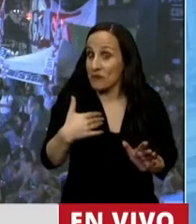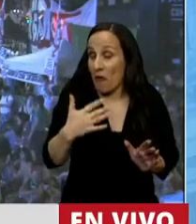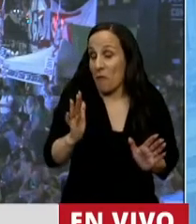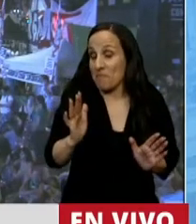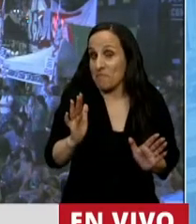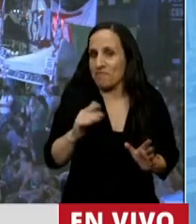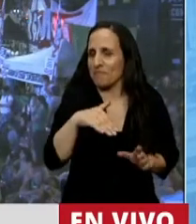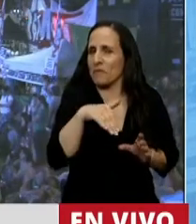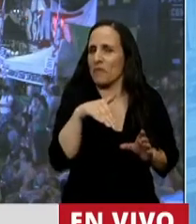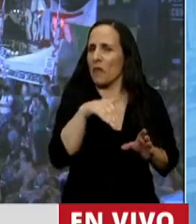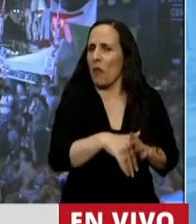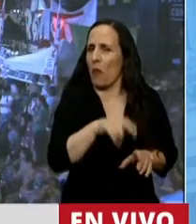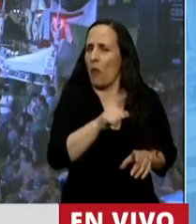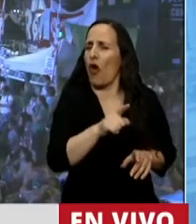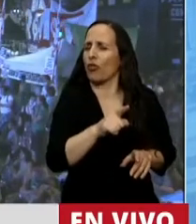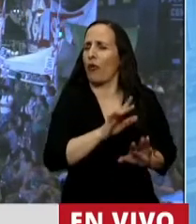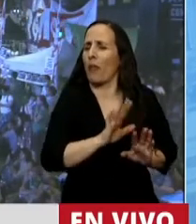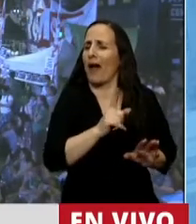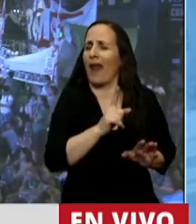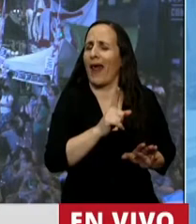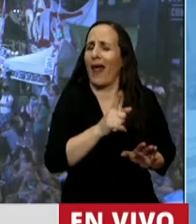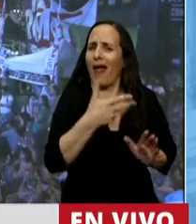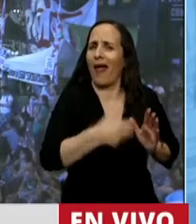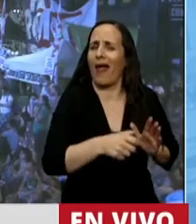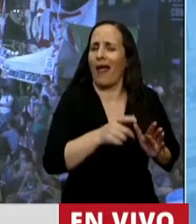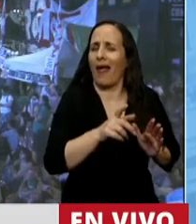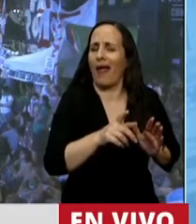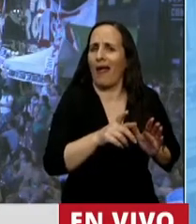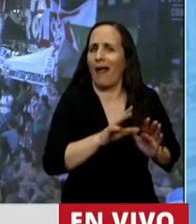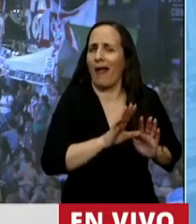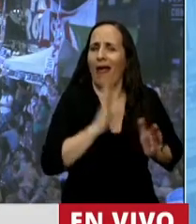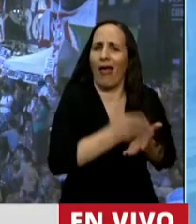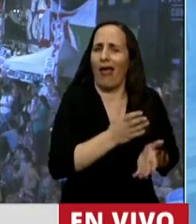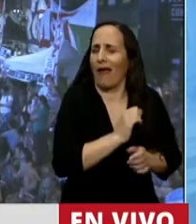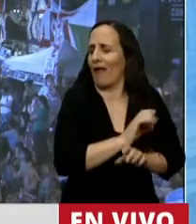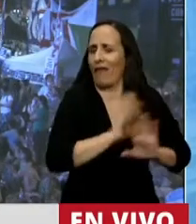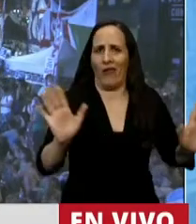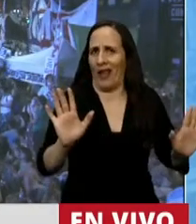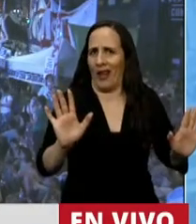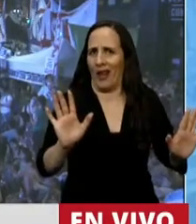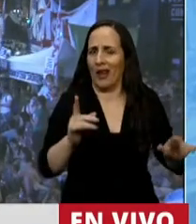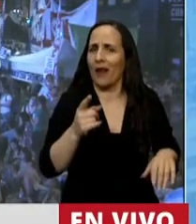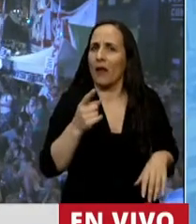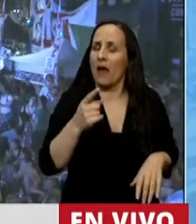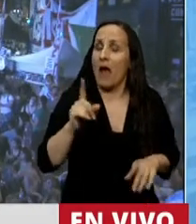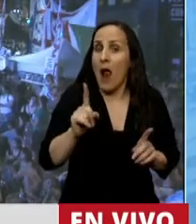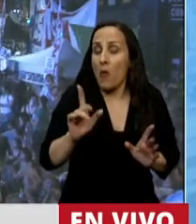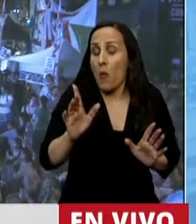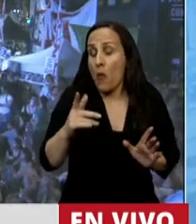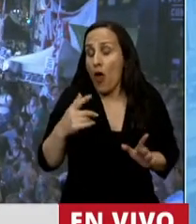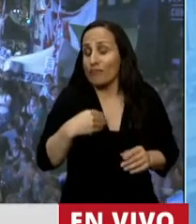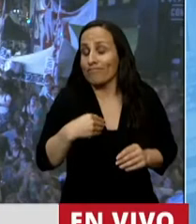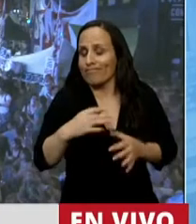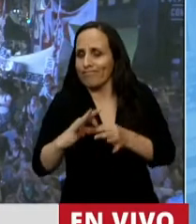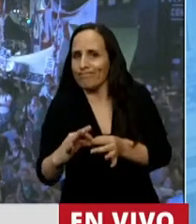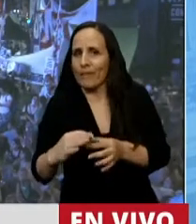favor de la despenalización, entendiendo que a muchos de ellos les toca fibras muy íntimas, a muchos vinculados con la fe, con la religión, con la